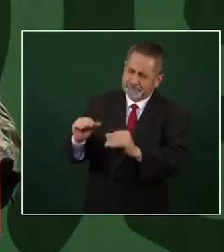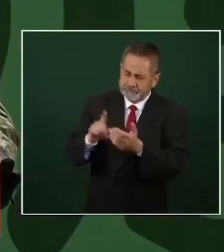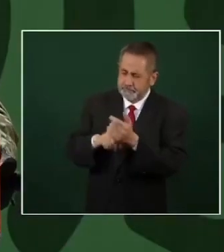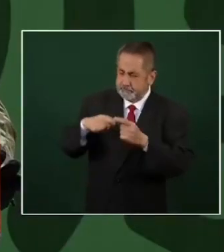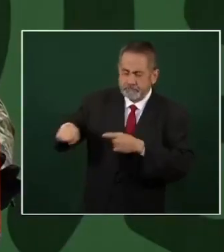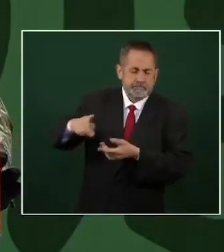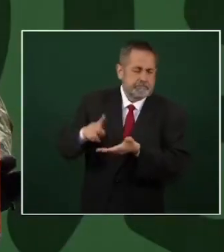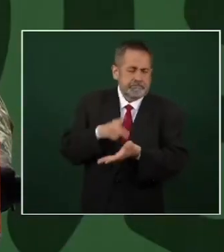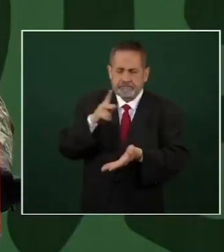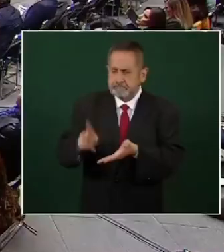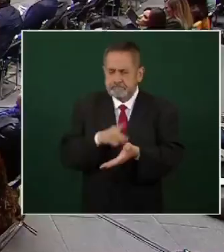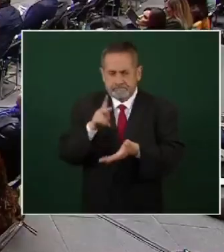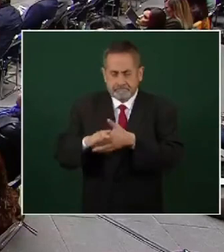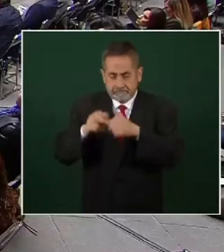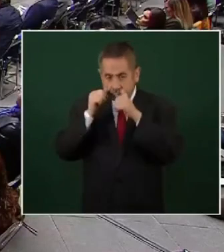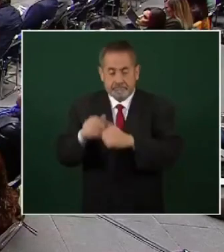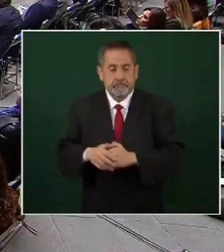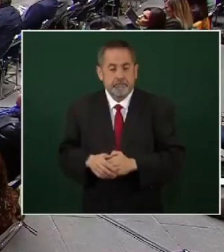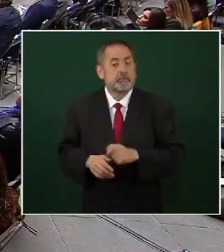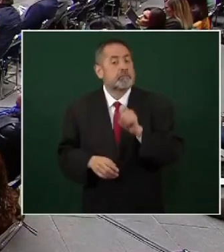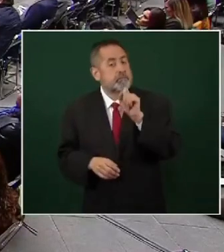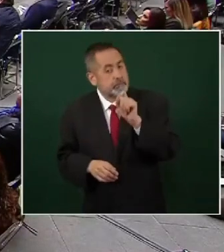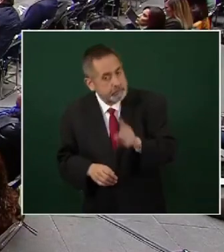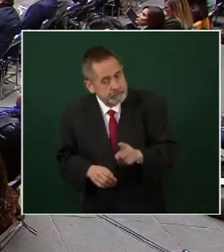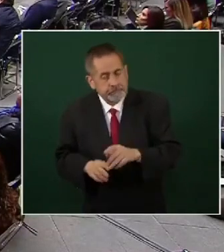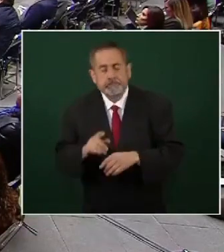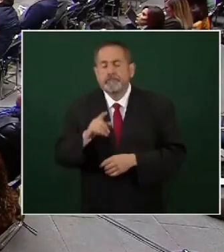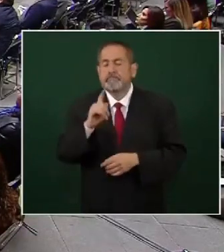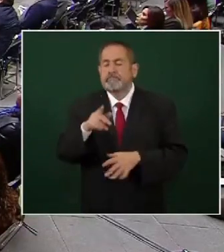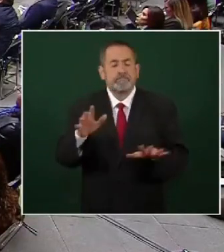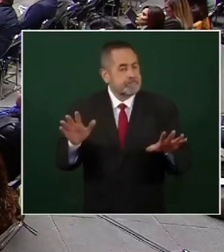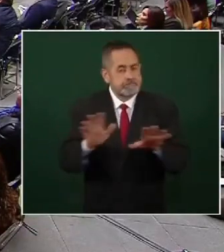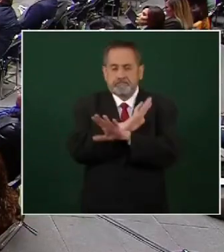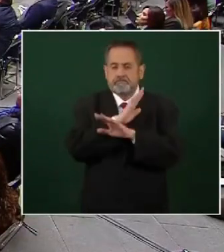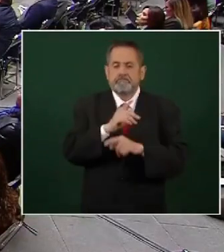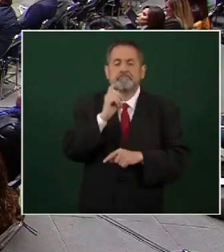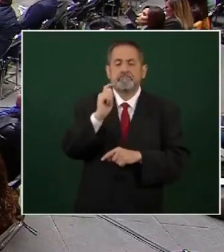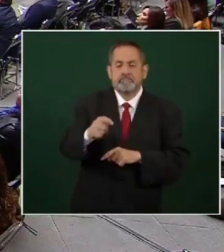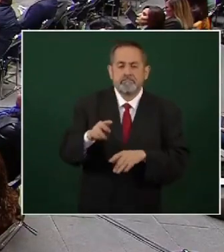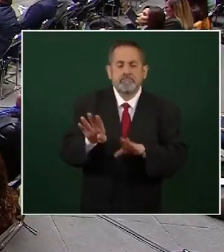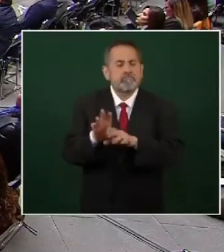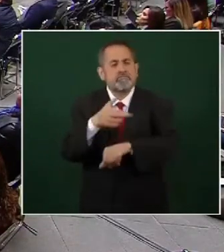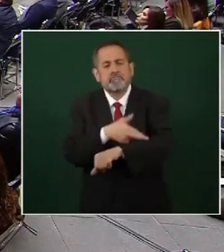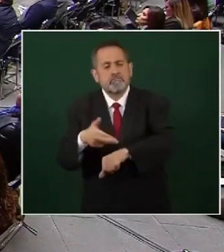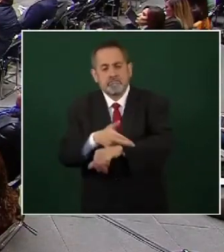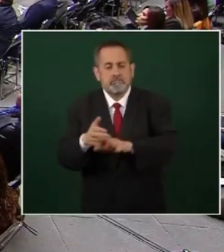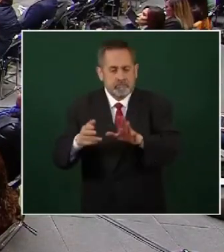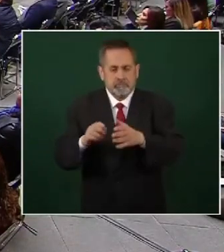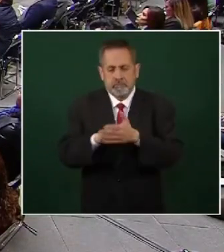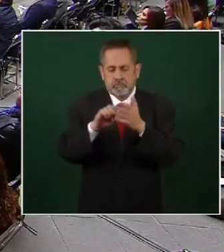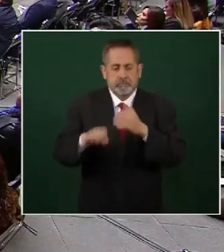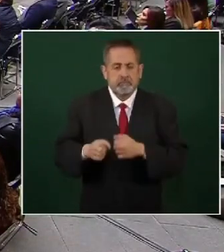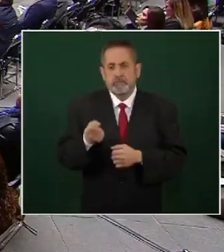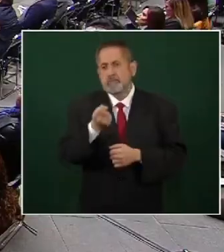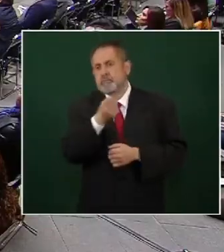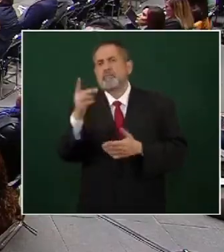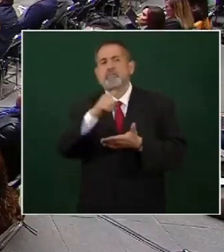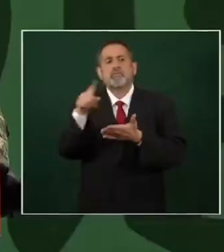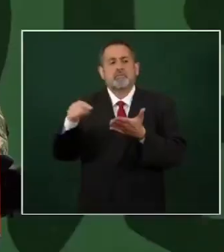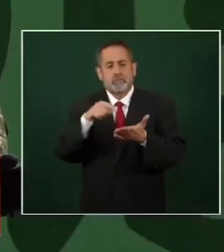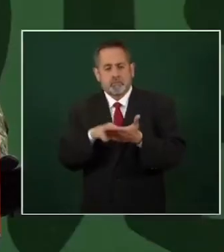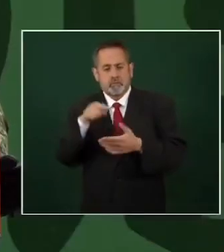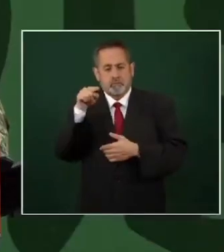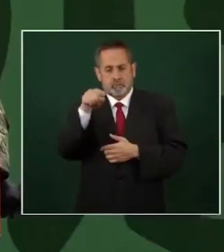capacitación constante. También cambiamos el procedimiento de actuación en ellos. Hay lugares donde se tiene